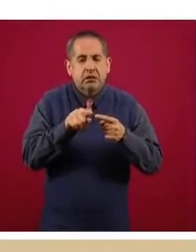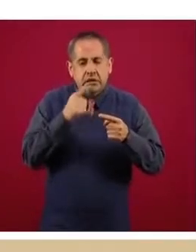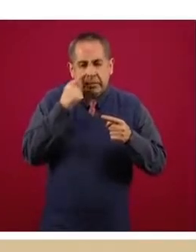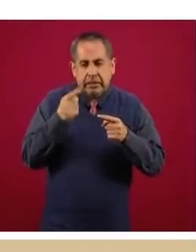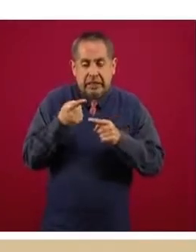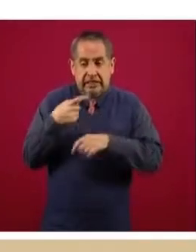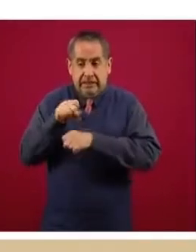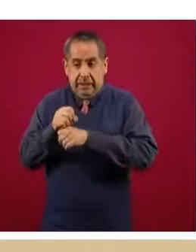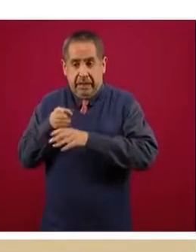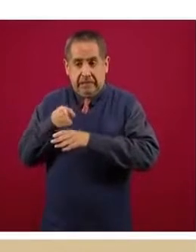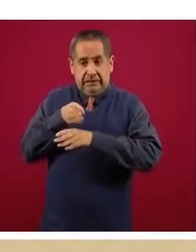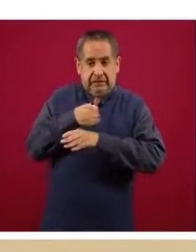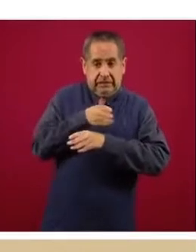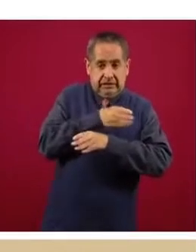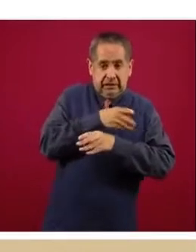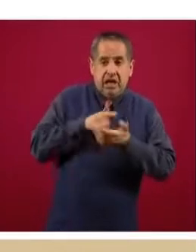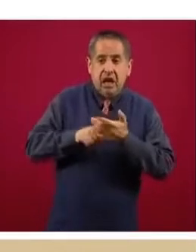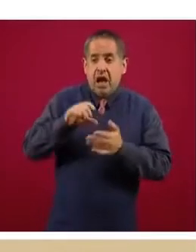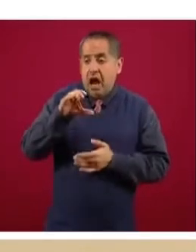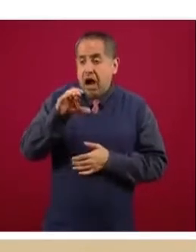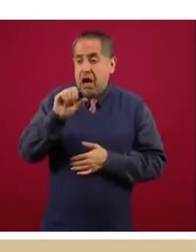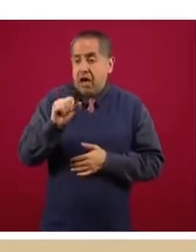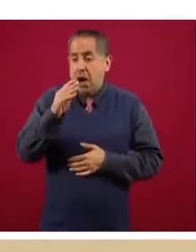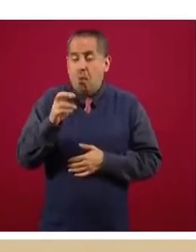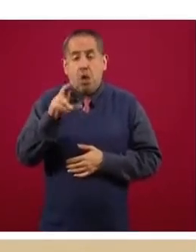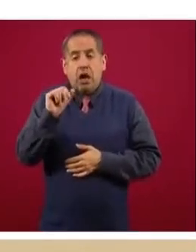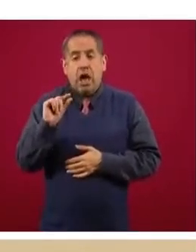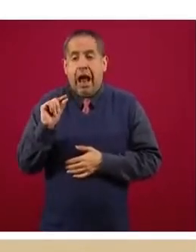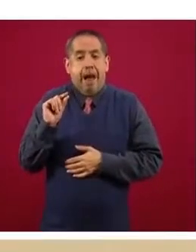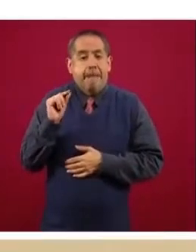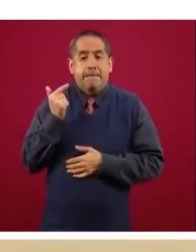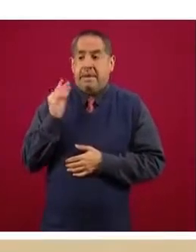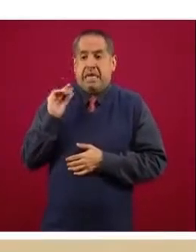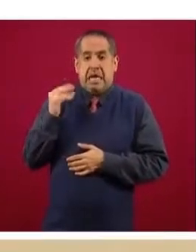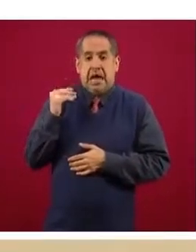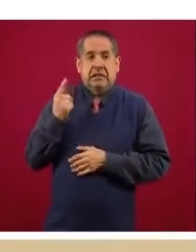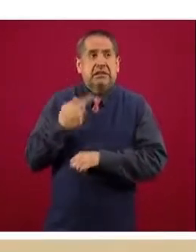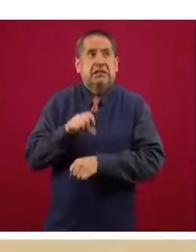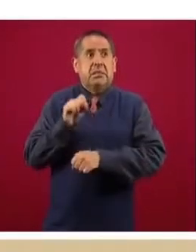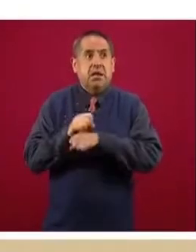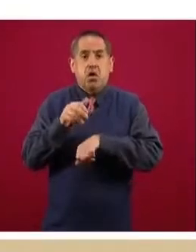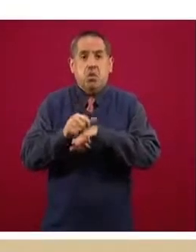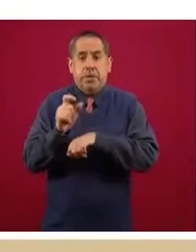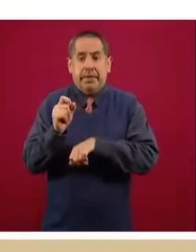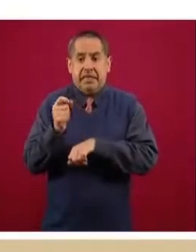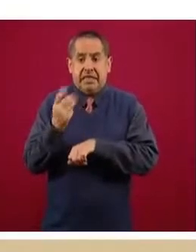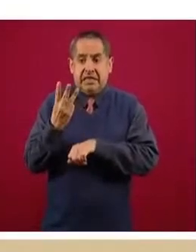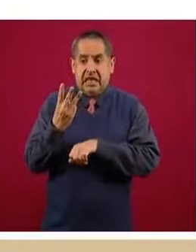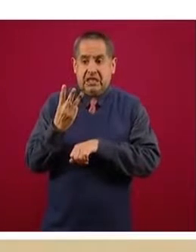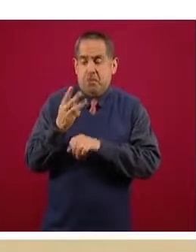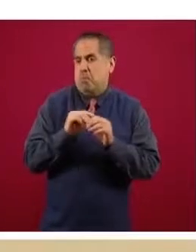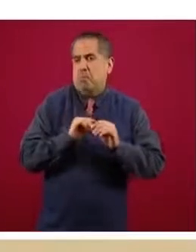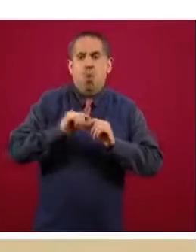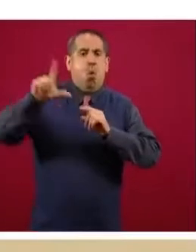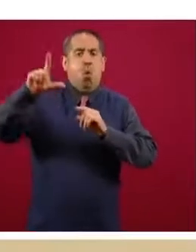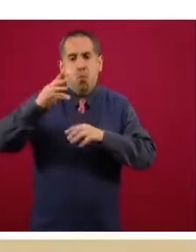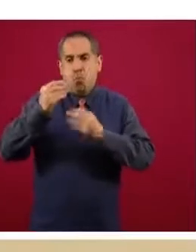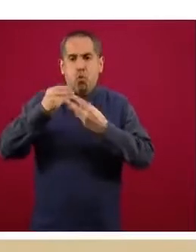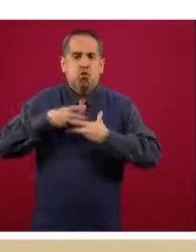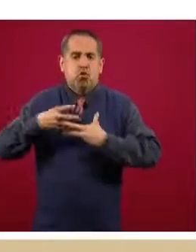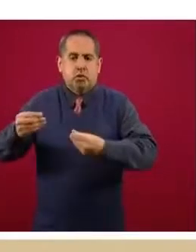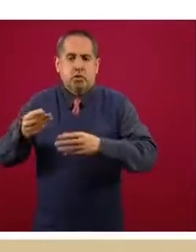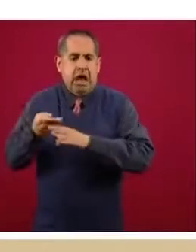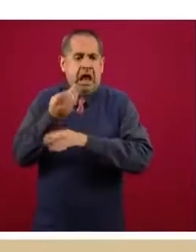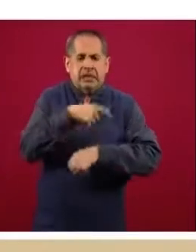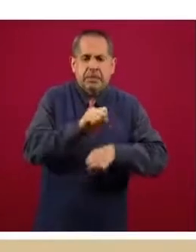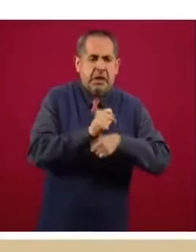semanas atrás, vemos que Caborca realmente tuvo este crecimiento a partir de la semana 23. Hasta la semana 22 tenía un